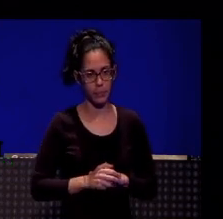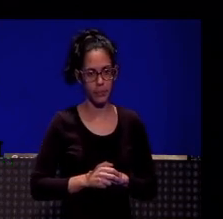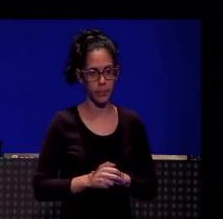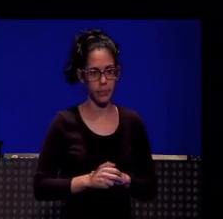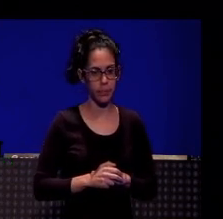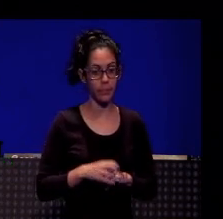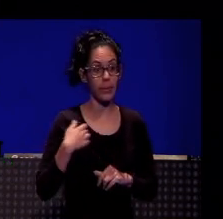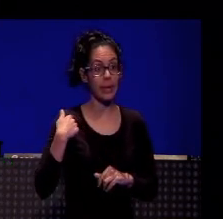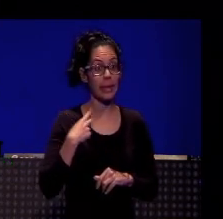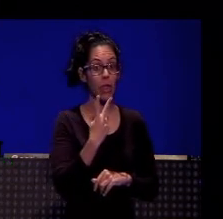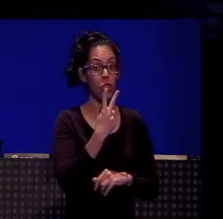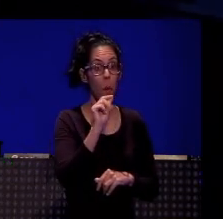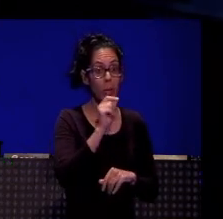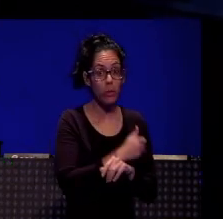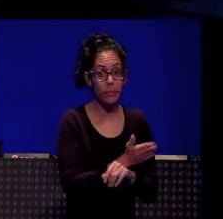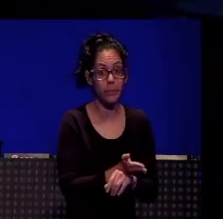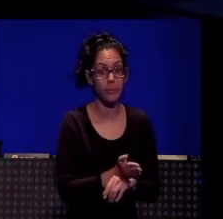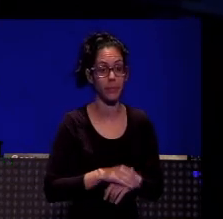ya me he pasado minutos